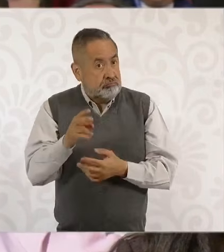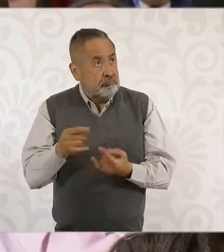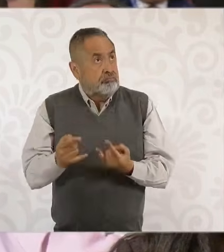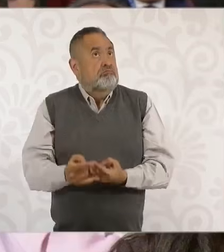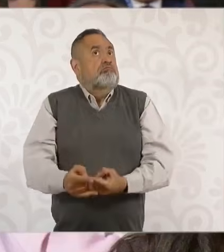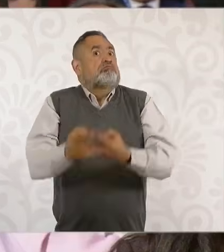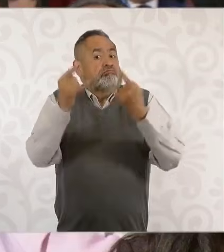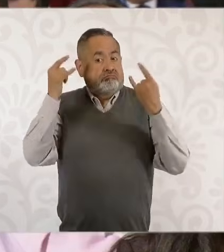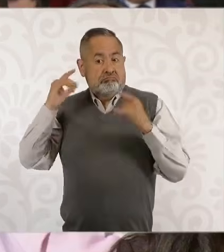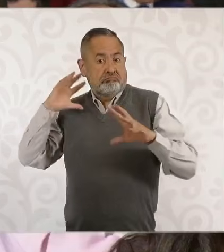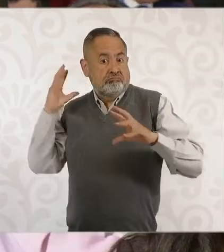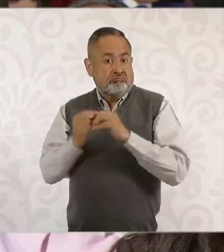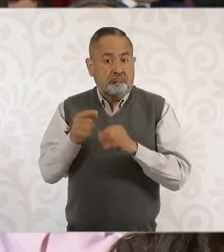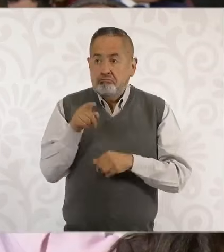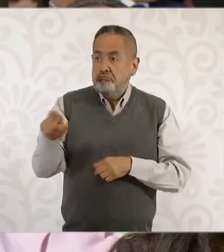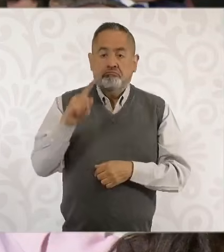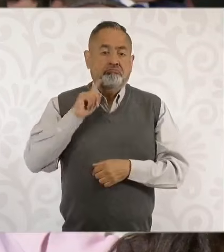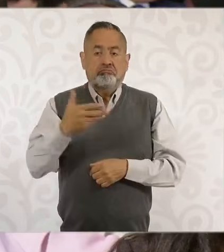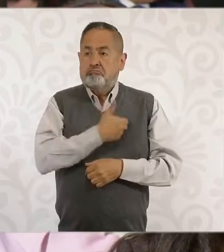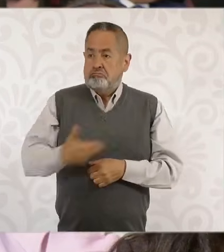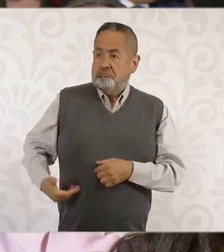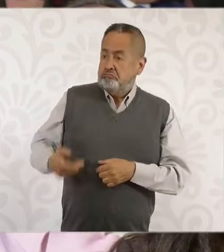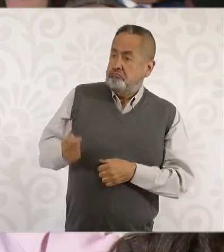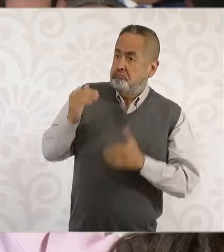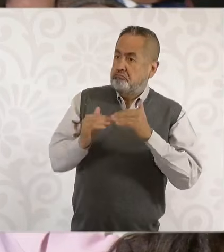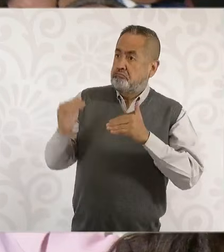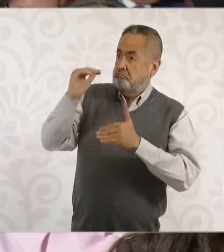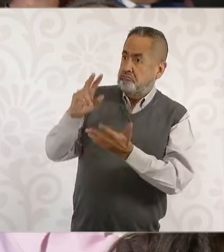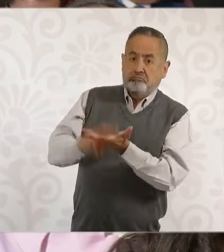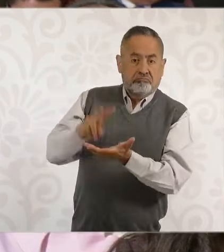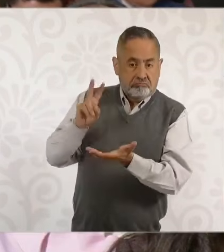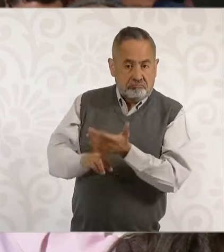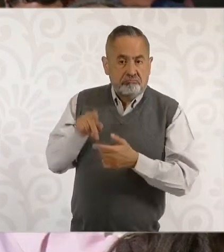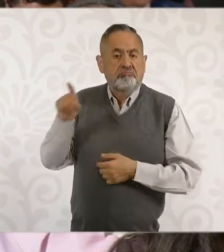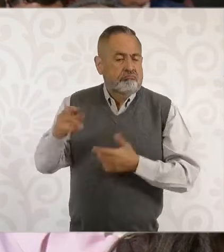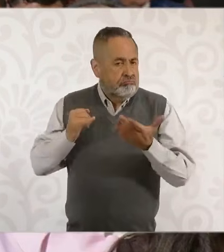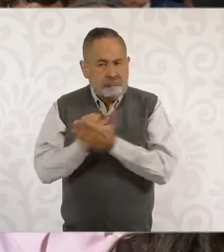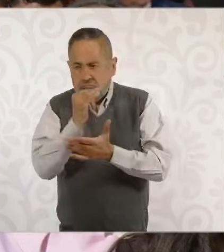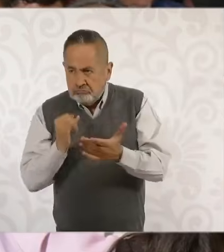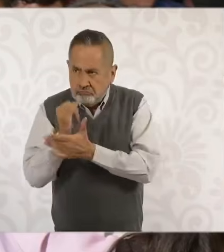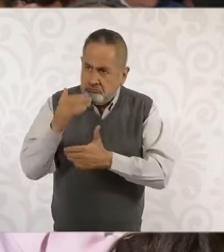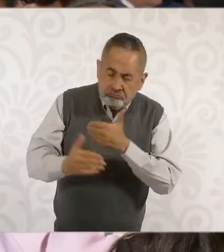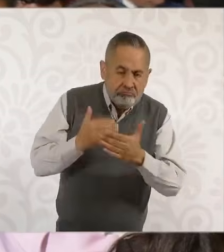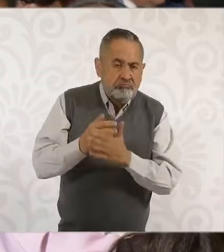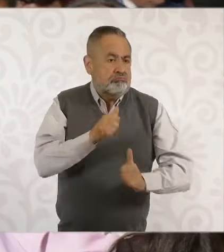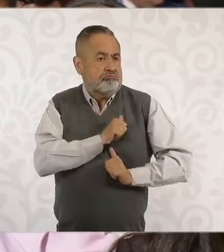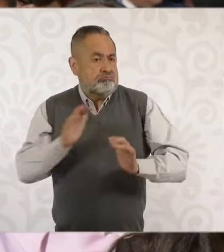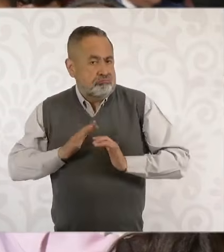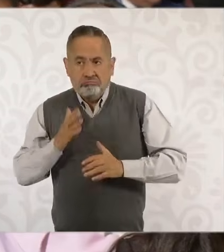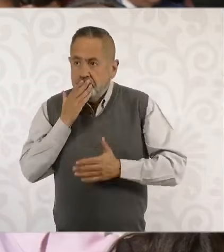es el desempeño de un mandatario, porque también están valorando las decisiones que usted tomó, el de las Fuerzas